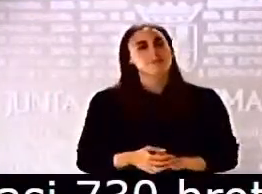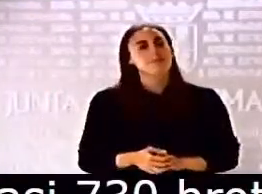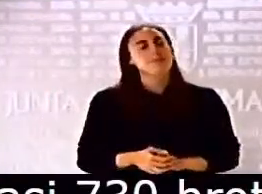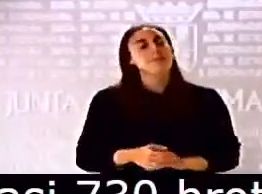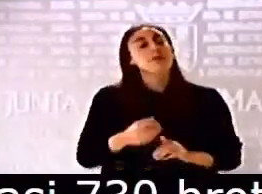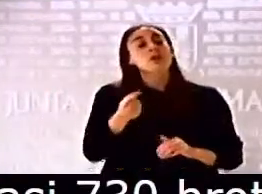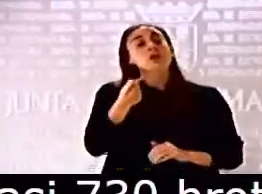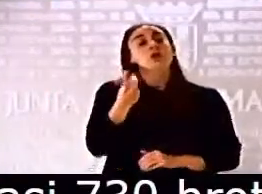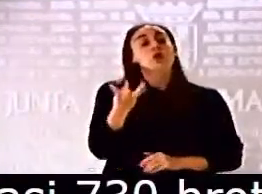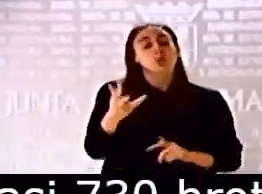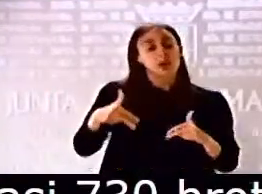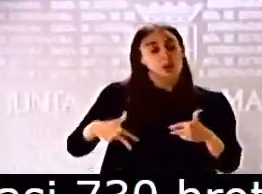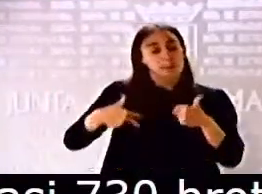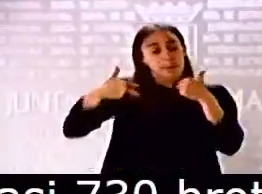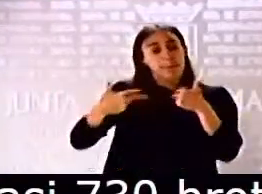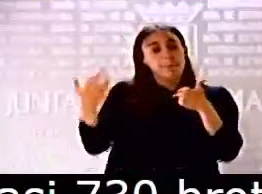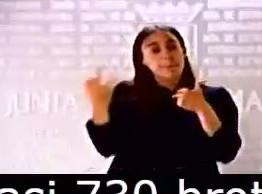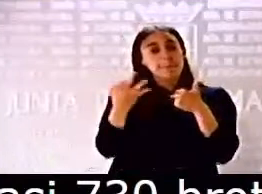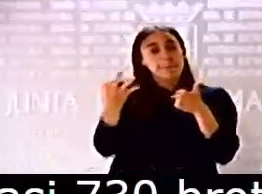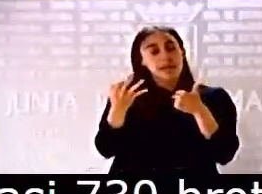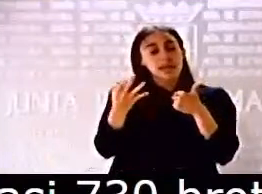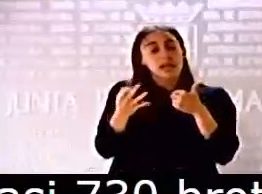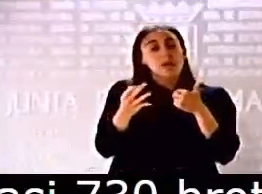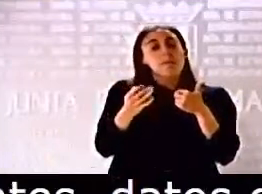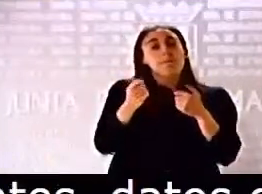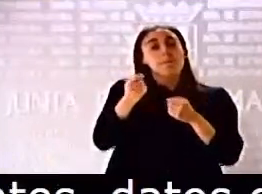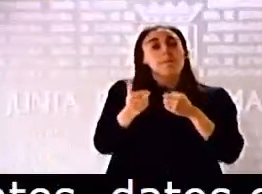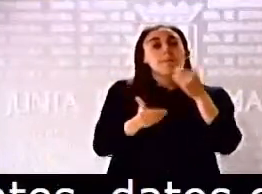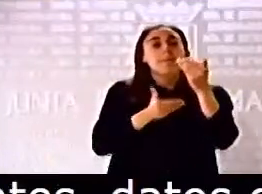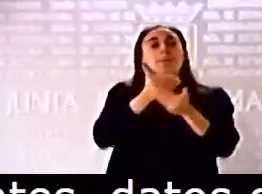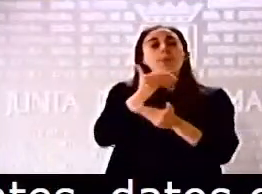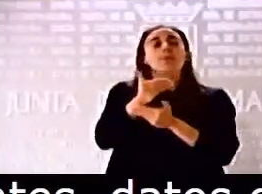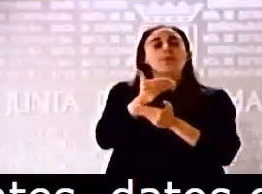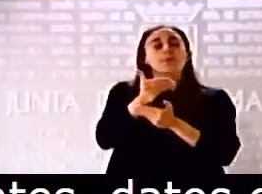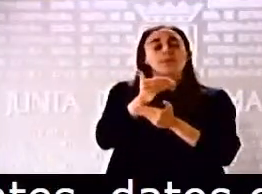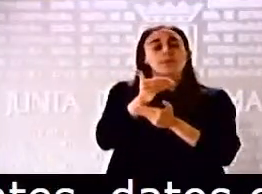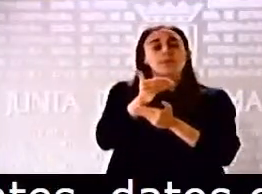nos permiten ir seleccionando muy bien